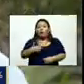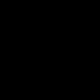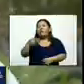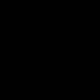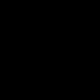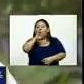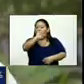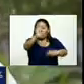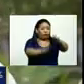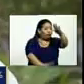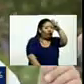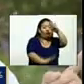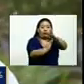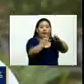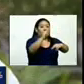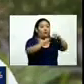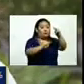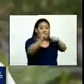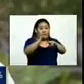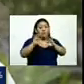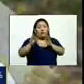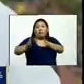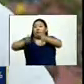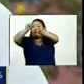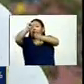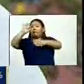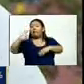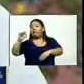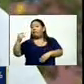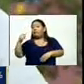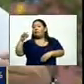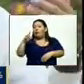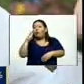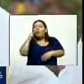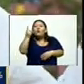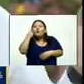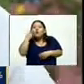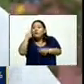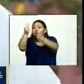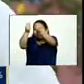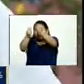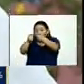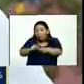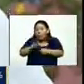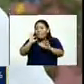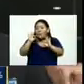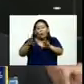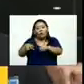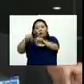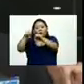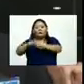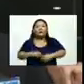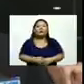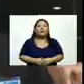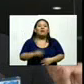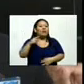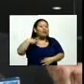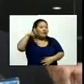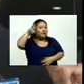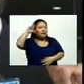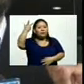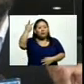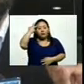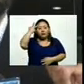cree que es mejor detener el ministerio público y esclarezca el destino del dinero para recuperarlo. ¿Qué